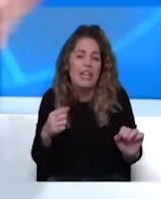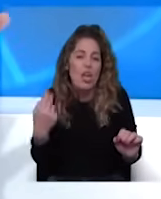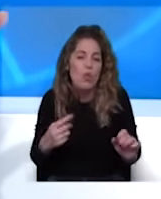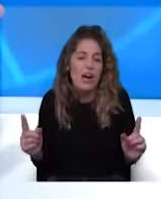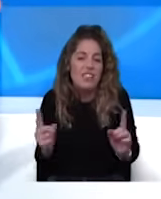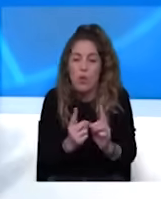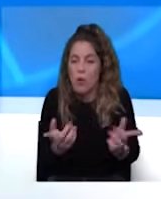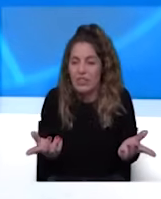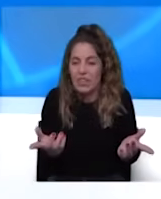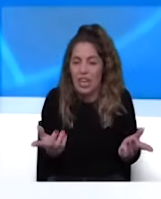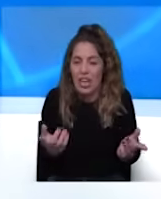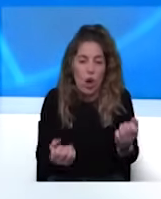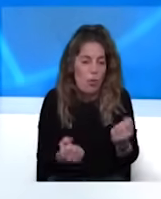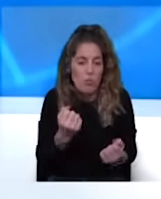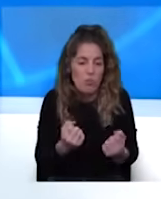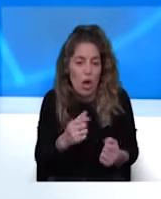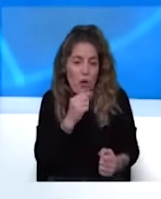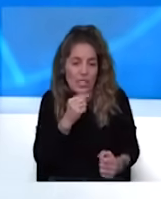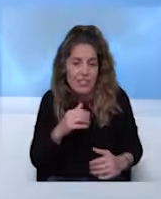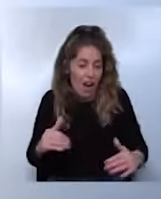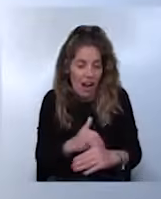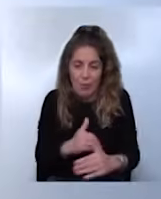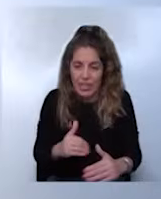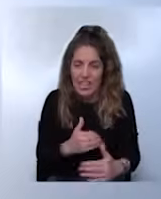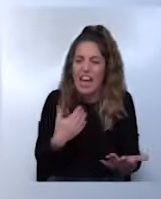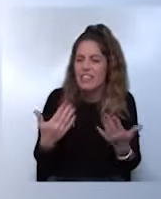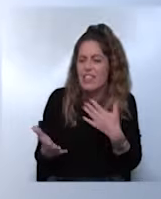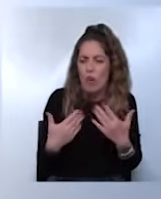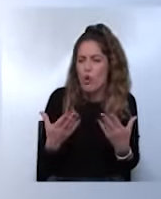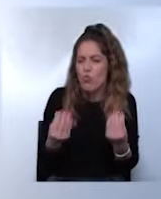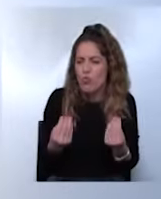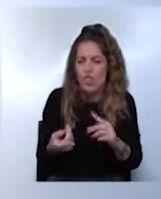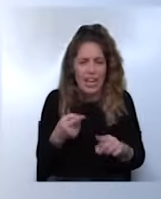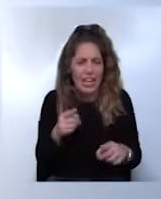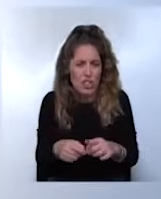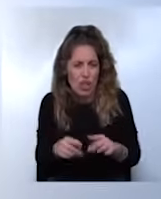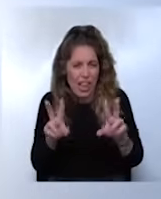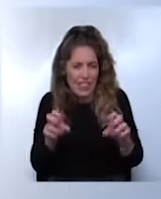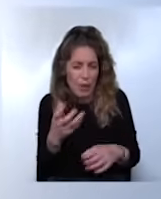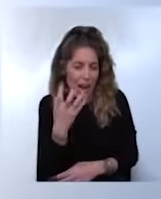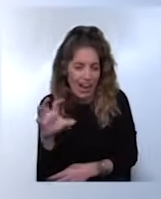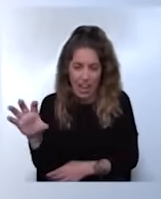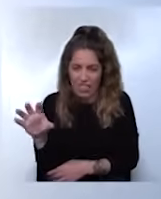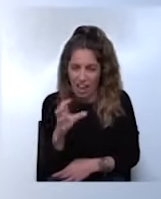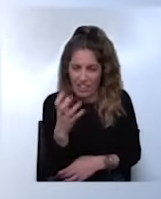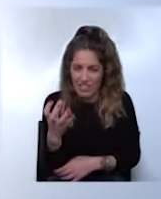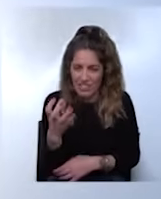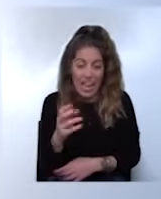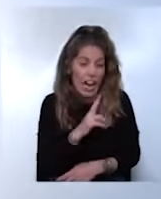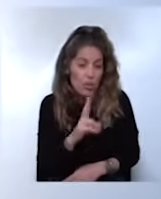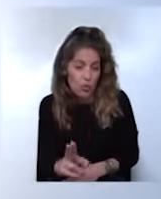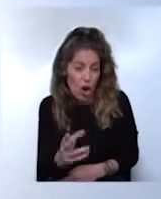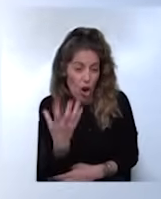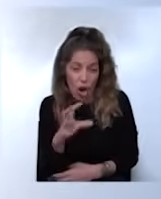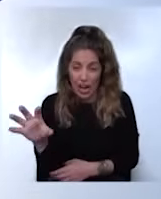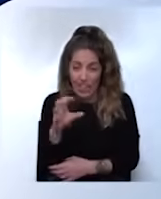ningún móvil de caminera se habló tanto y y tanto con relación al tema de los radares y el resultado de